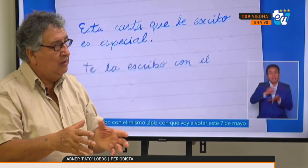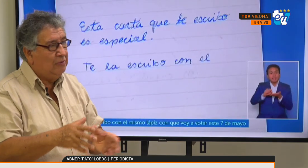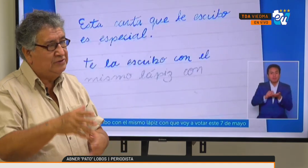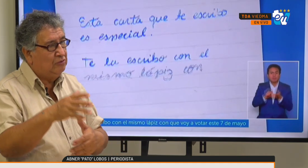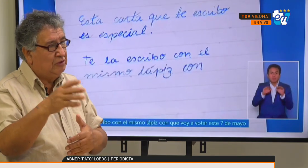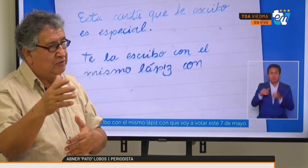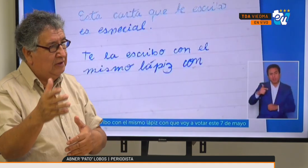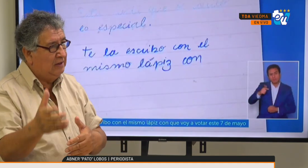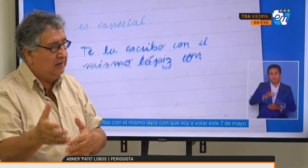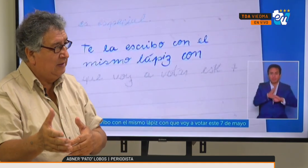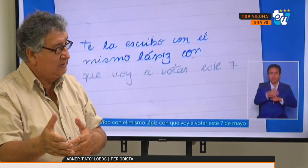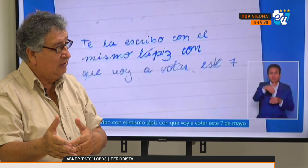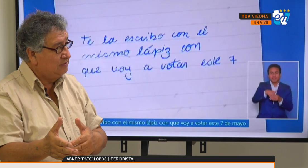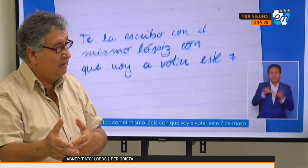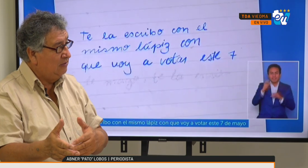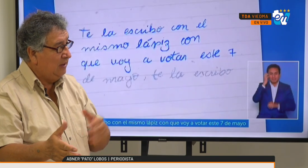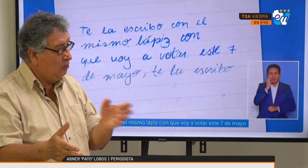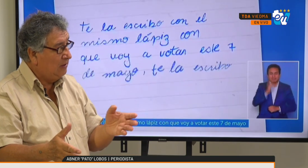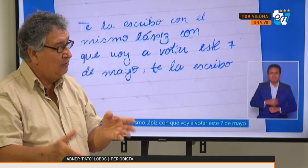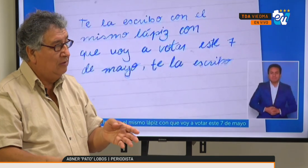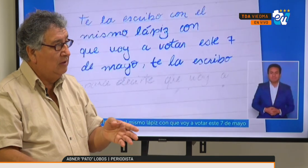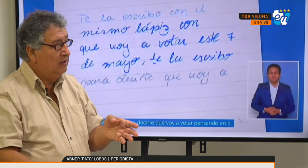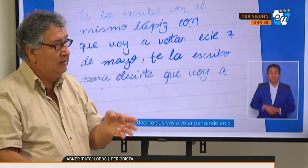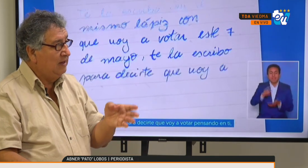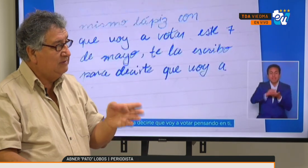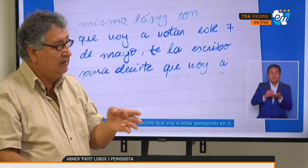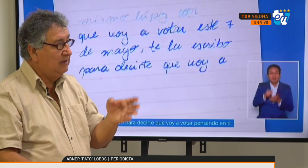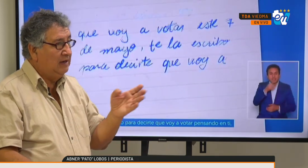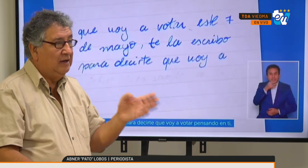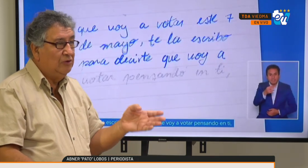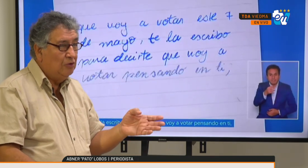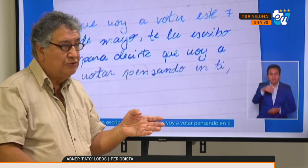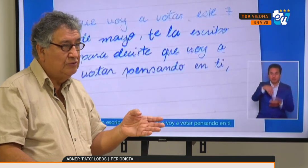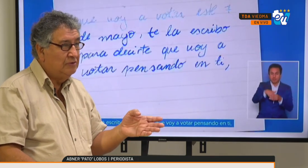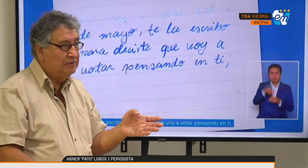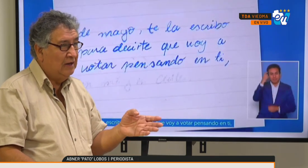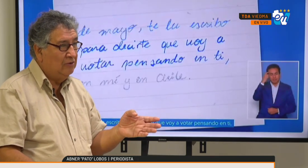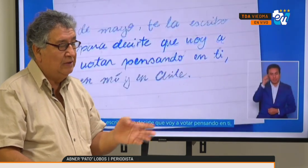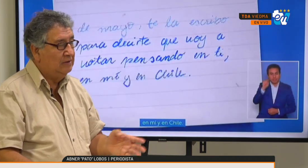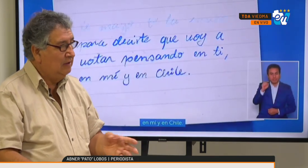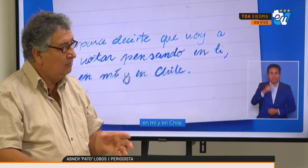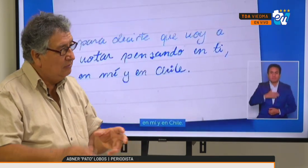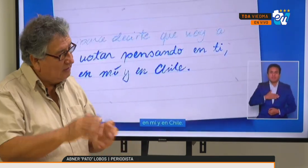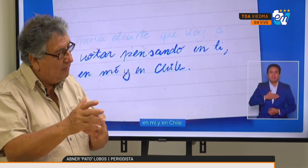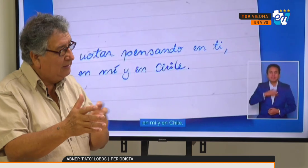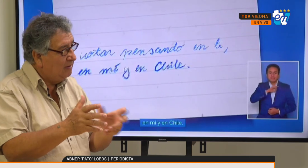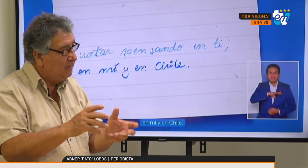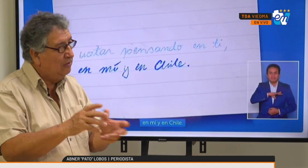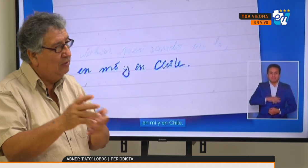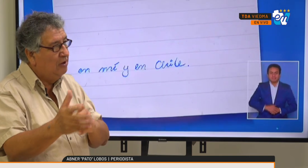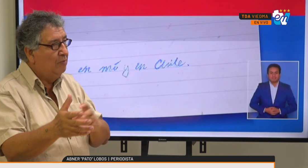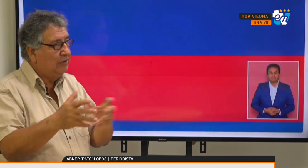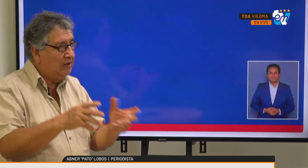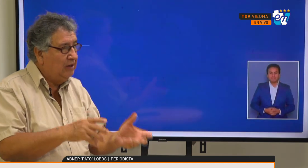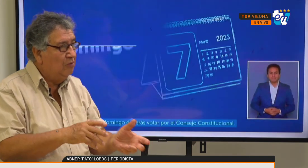por circunscripción algunas circunscripciones eligen hasta cinco senadores hay cuatro y hay siete que eligen dos senadores está un tema este